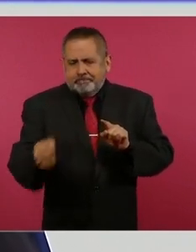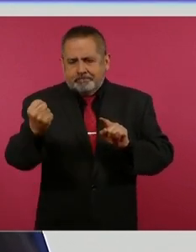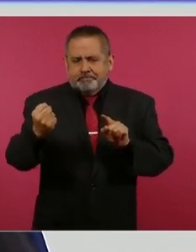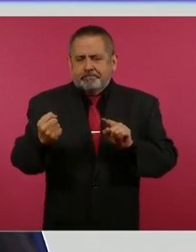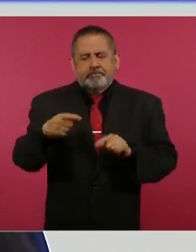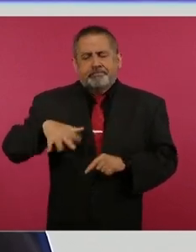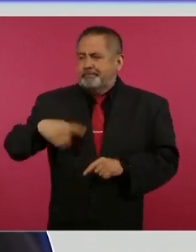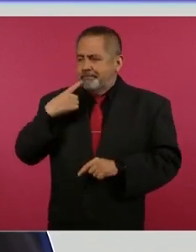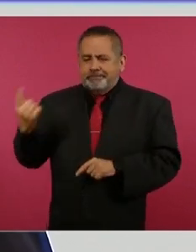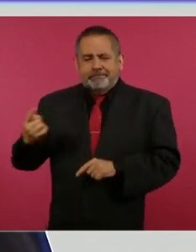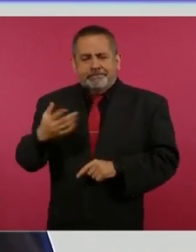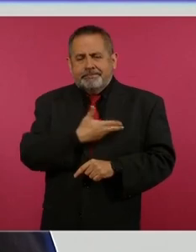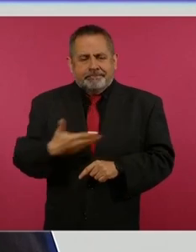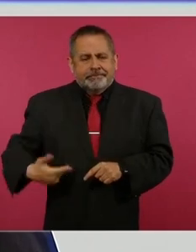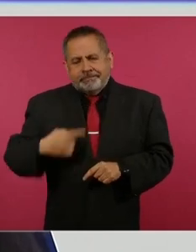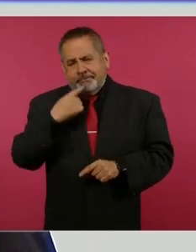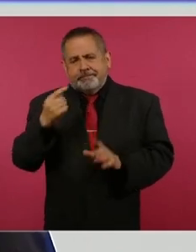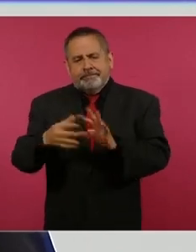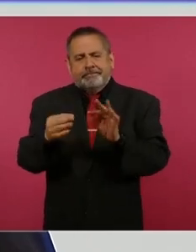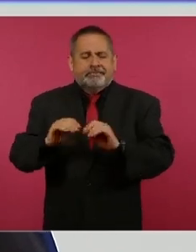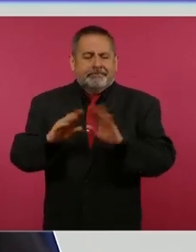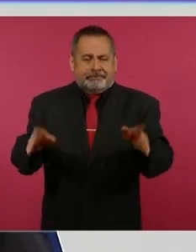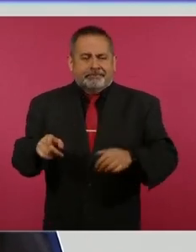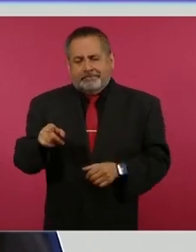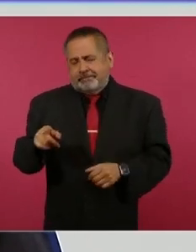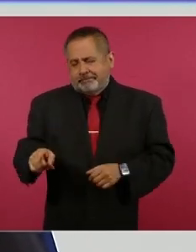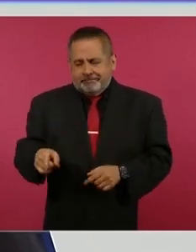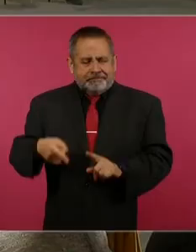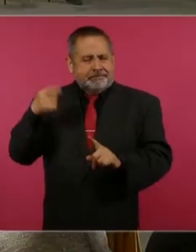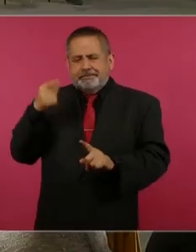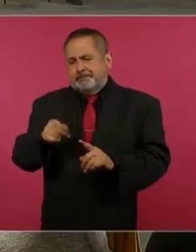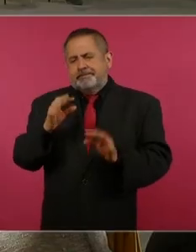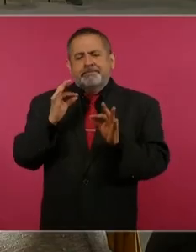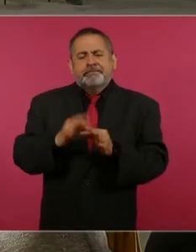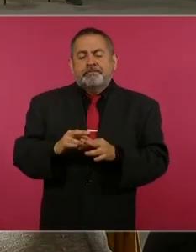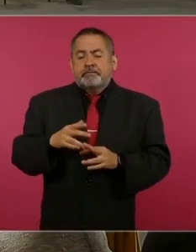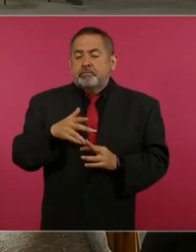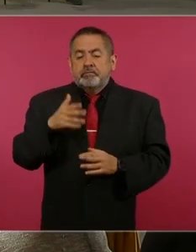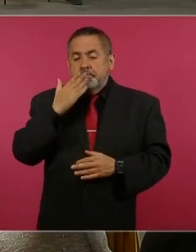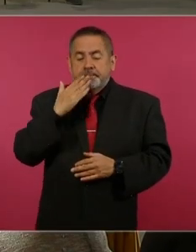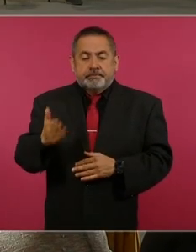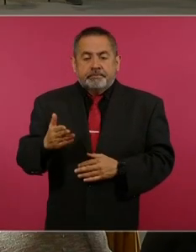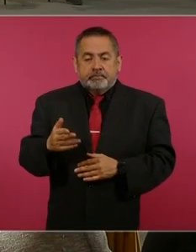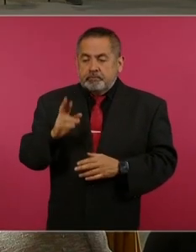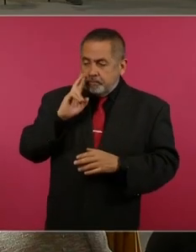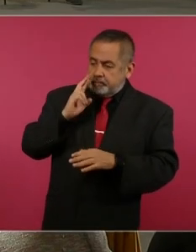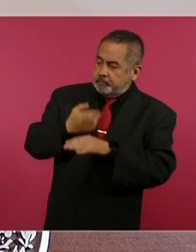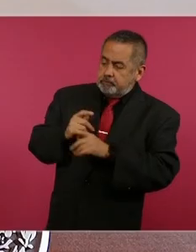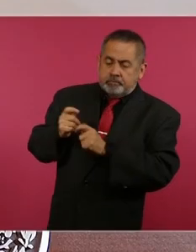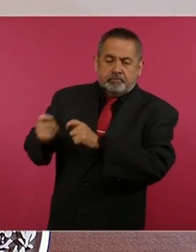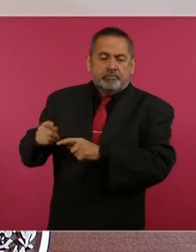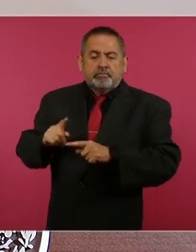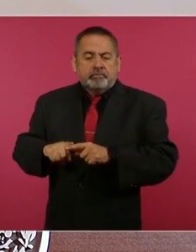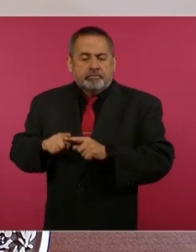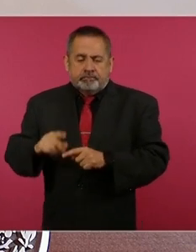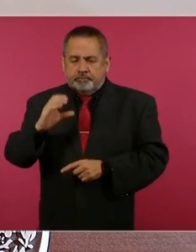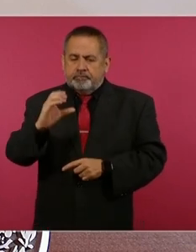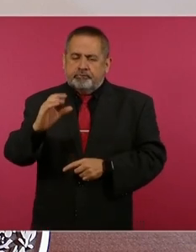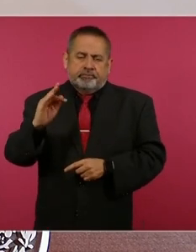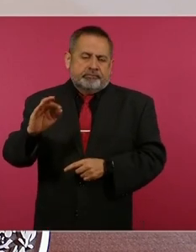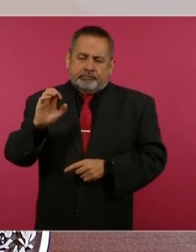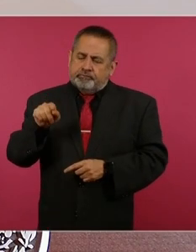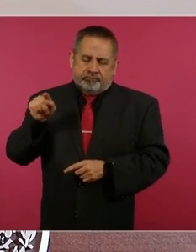del presidente, de manera muy atinada, se lo da como responsabilidad a la Comisión Federal